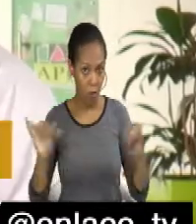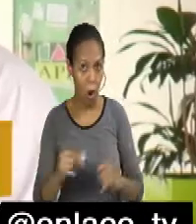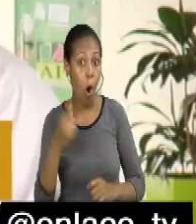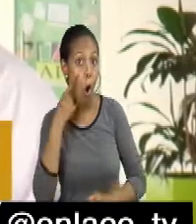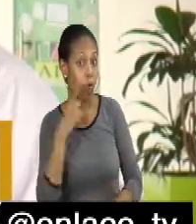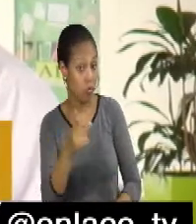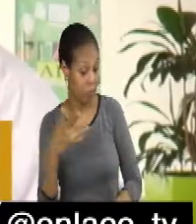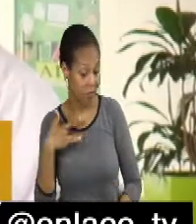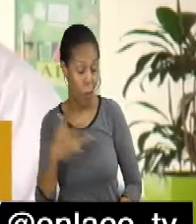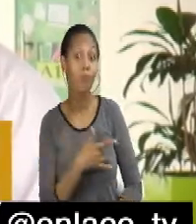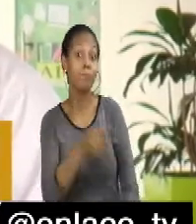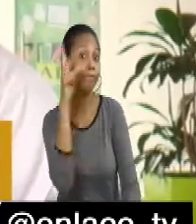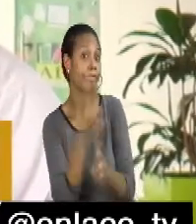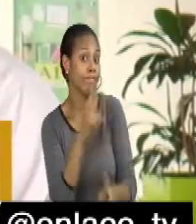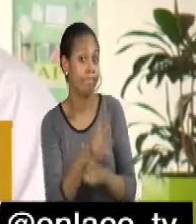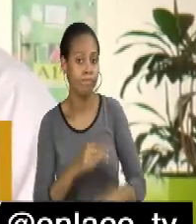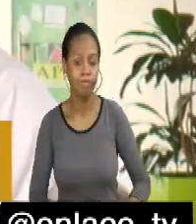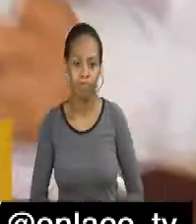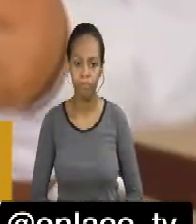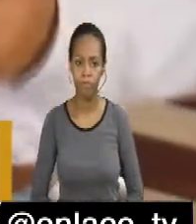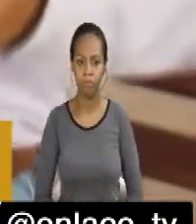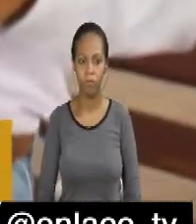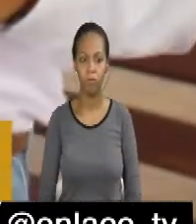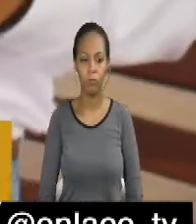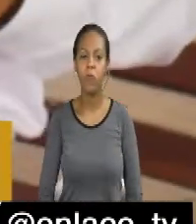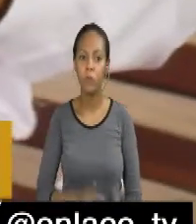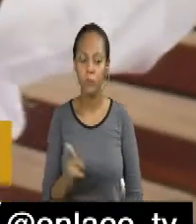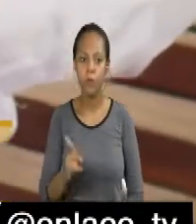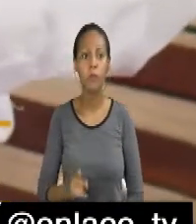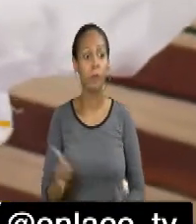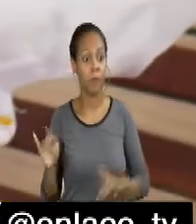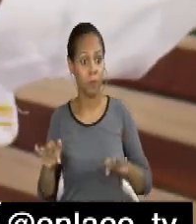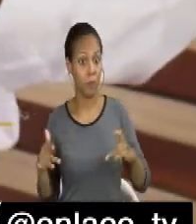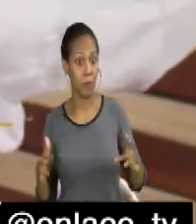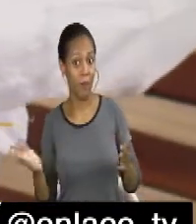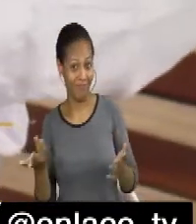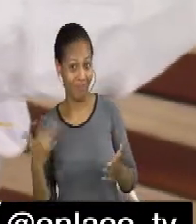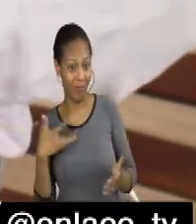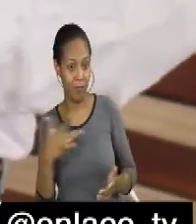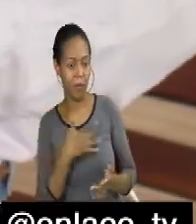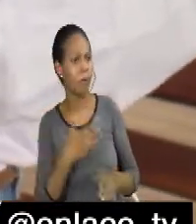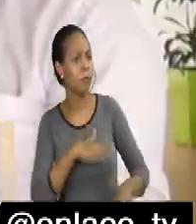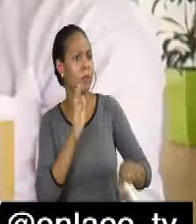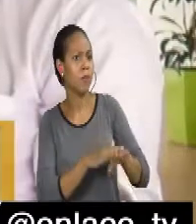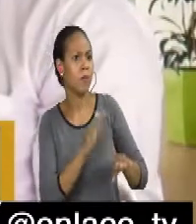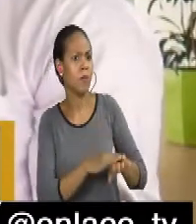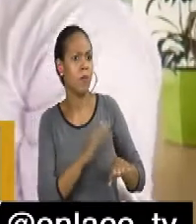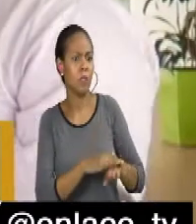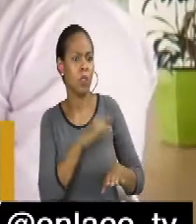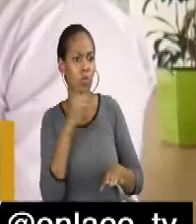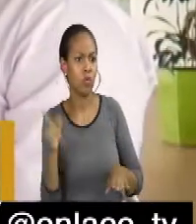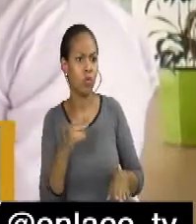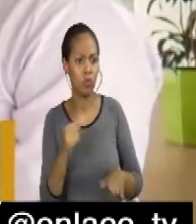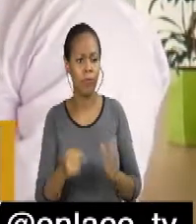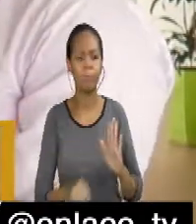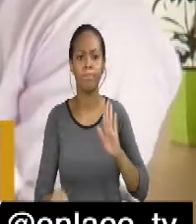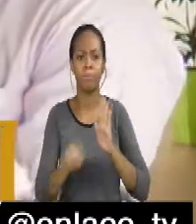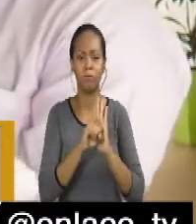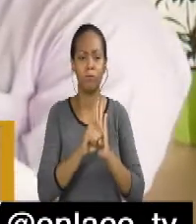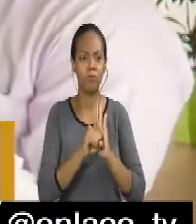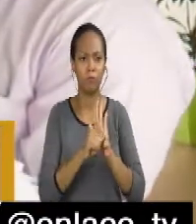La Secretaría de Salud Municipal alertó sobre un medicamento que tiene el registro sanitario de INVIMA vencido, lo que prohíbe